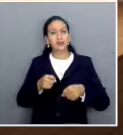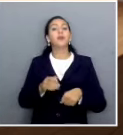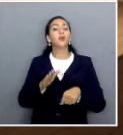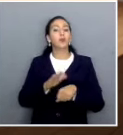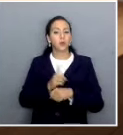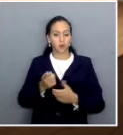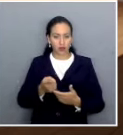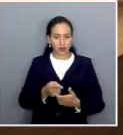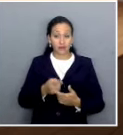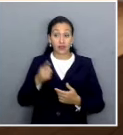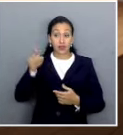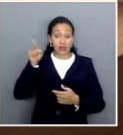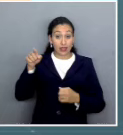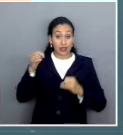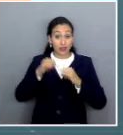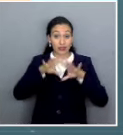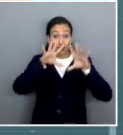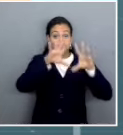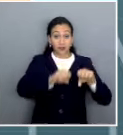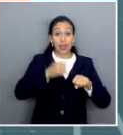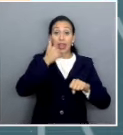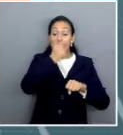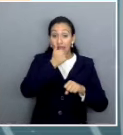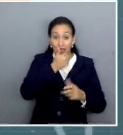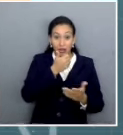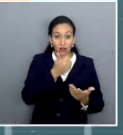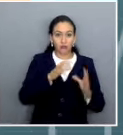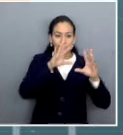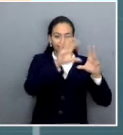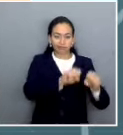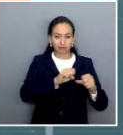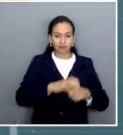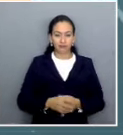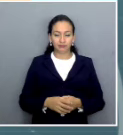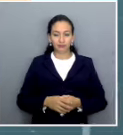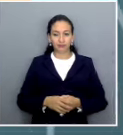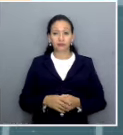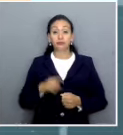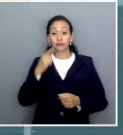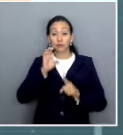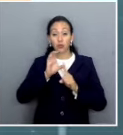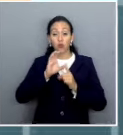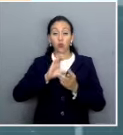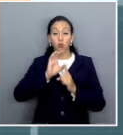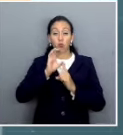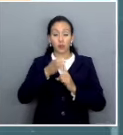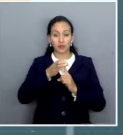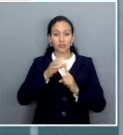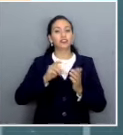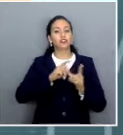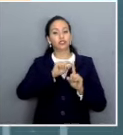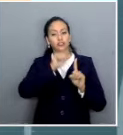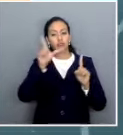tortura de un estudiante. La Comisión de Derechos Humanos de la Ciudad de México presentó la